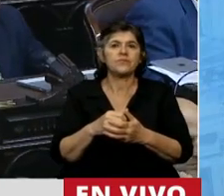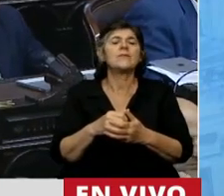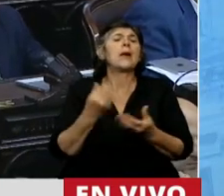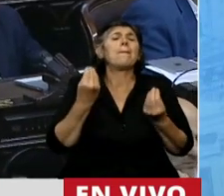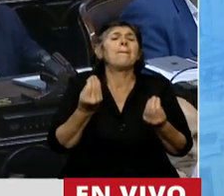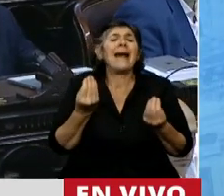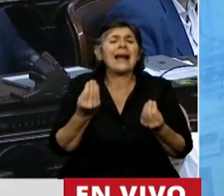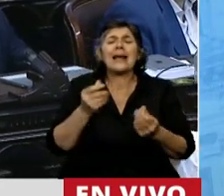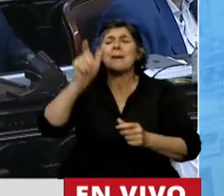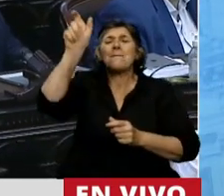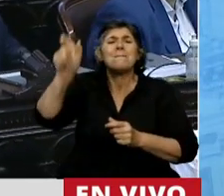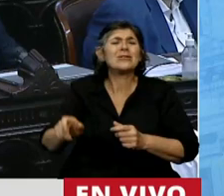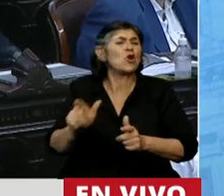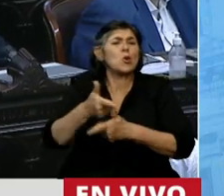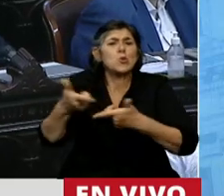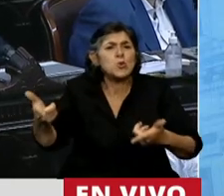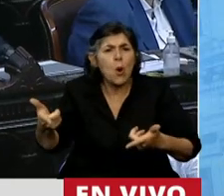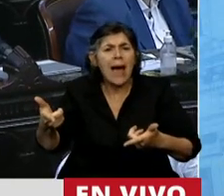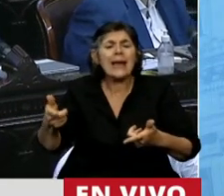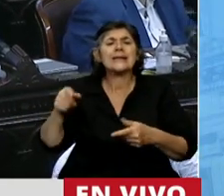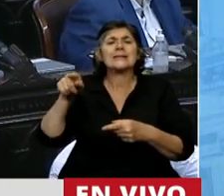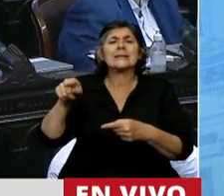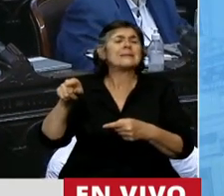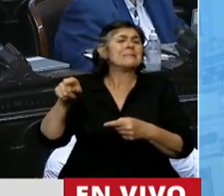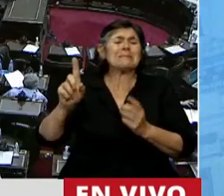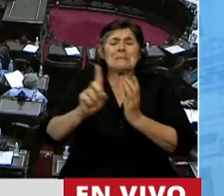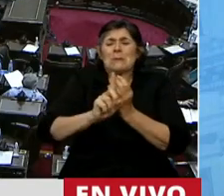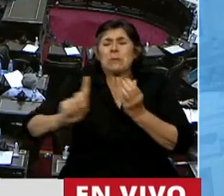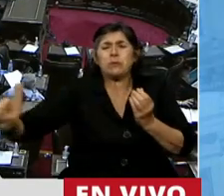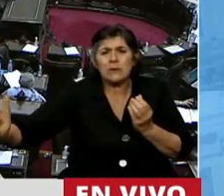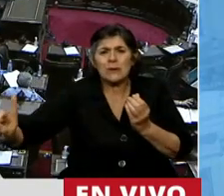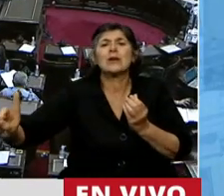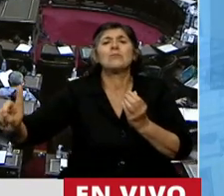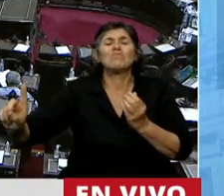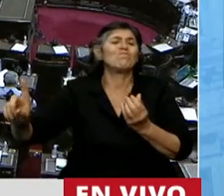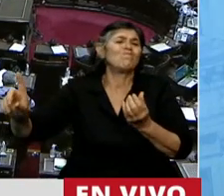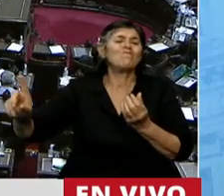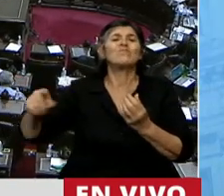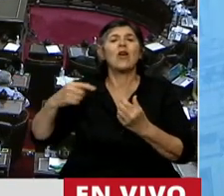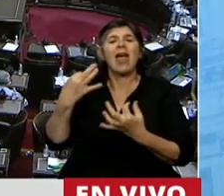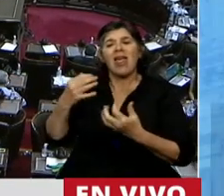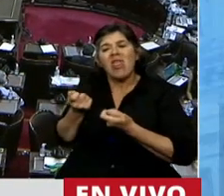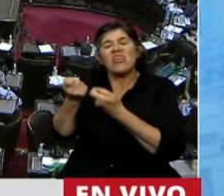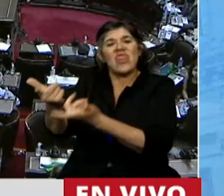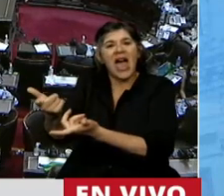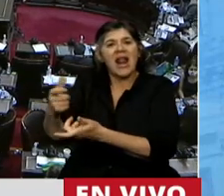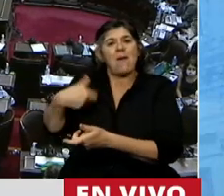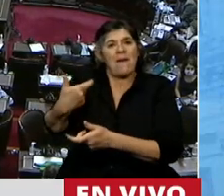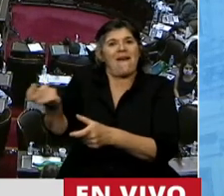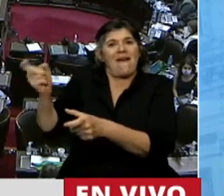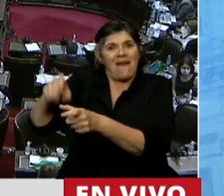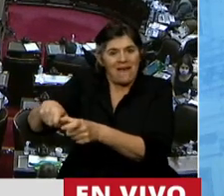menos tienen a aquellos que están en una situación de exclusión familiar nosotros no concebimos